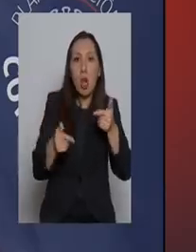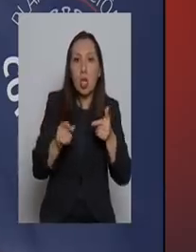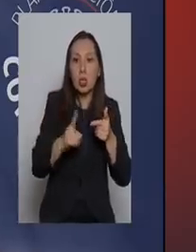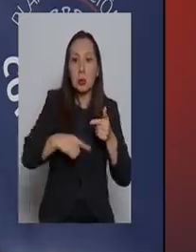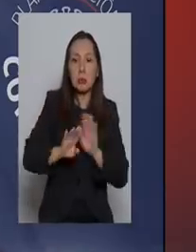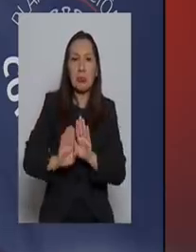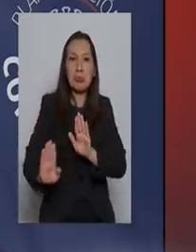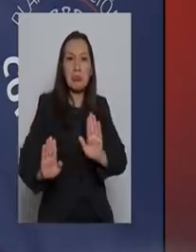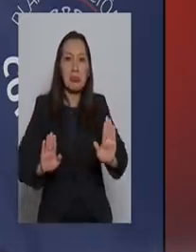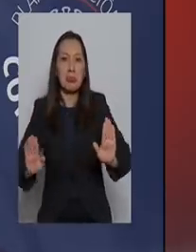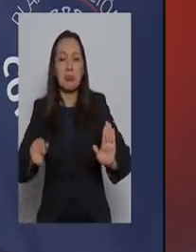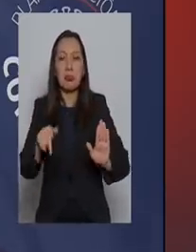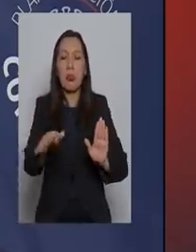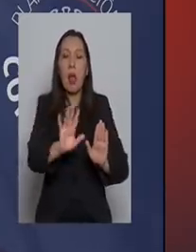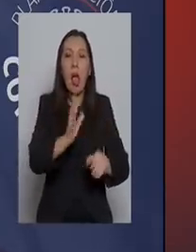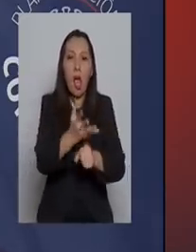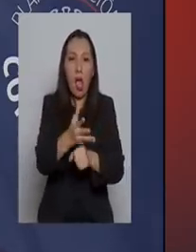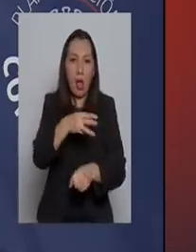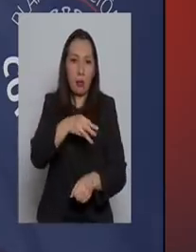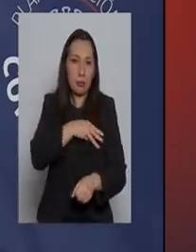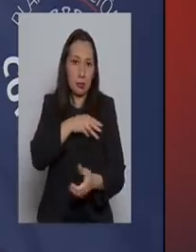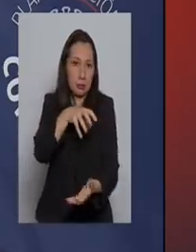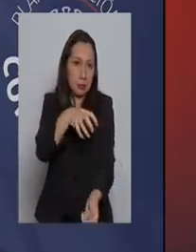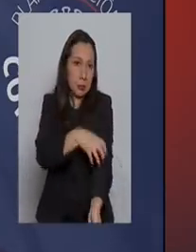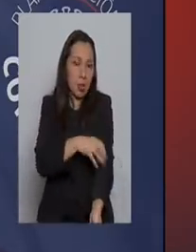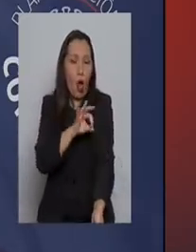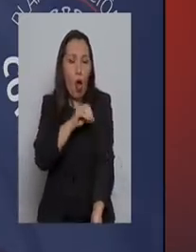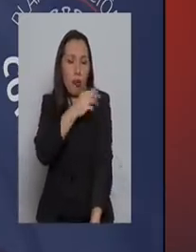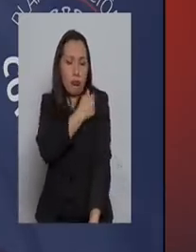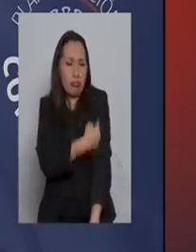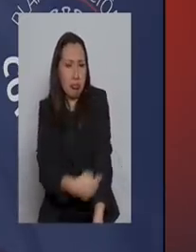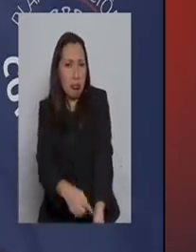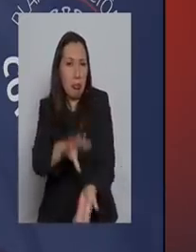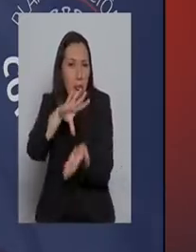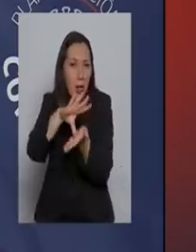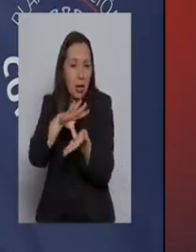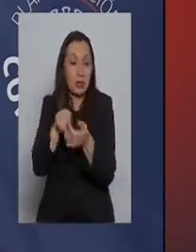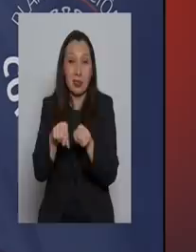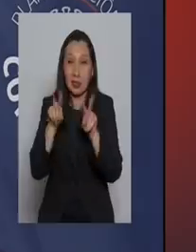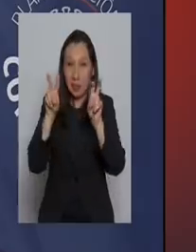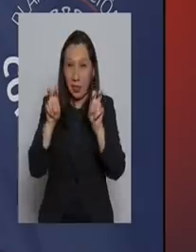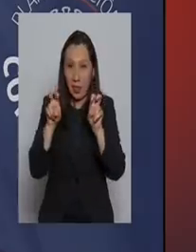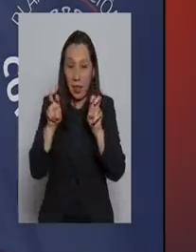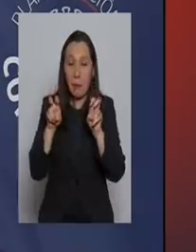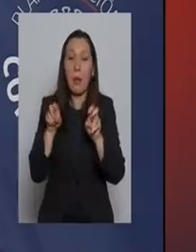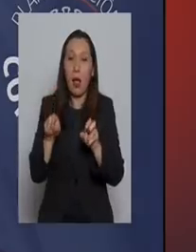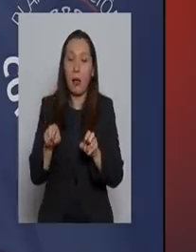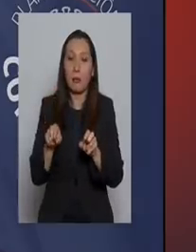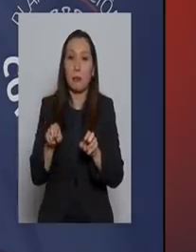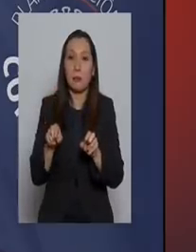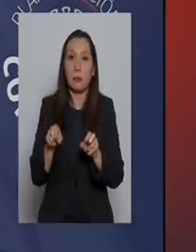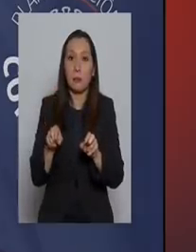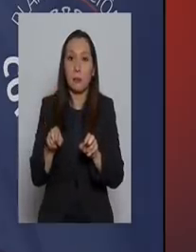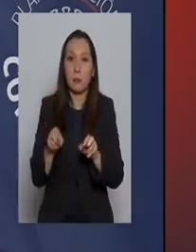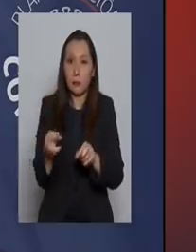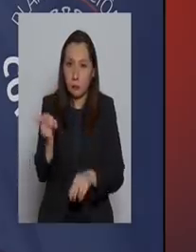nos hayamos dado en la región o en el país. En ese contexto, vuelvo a reiterar,